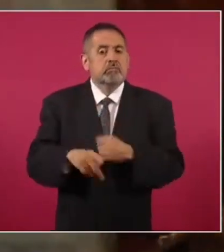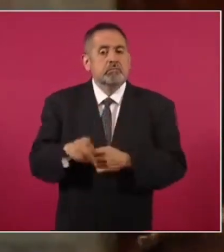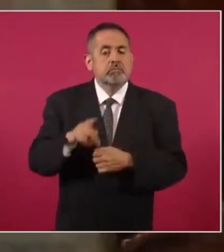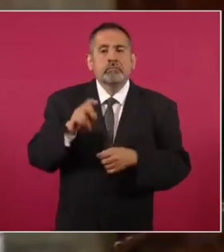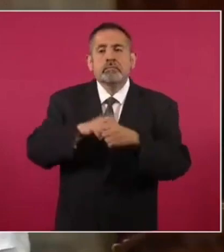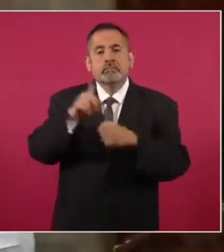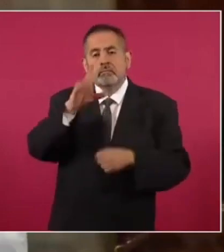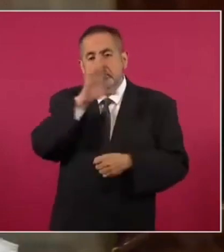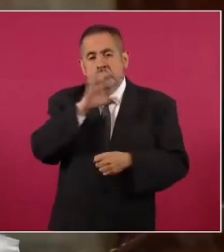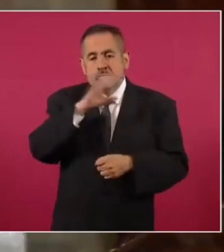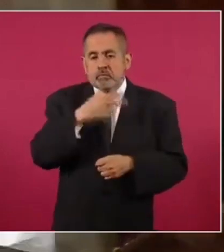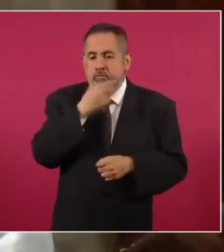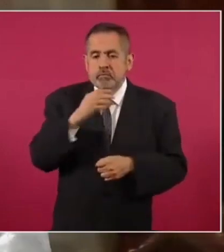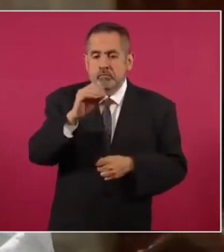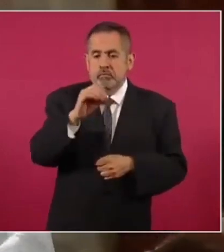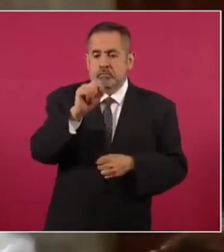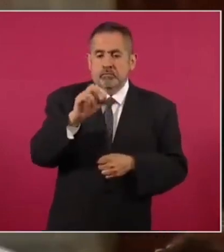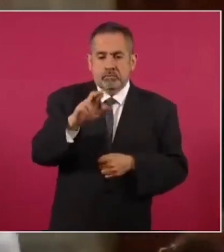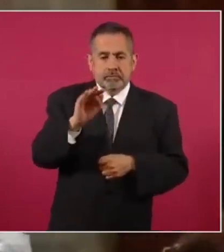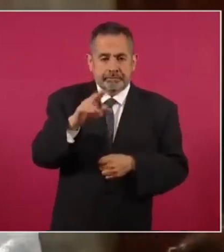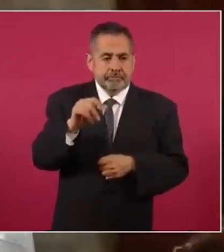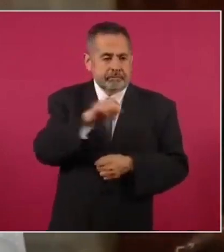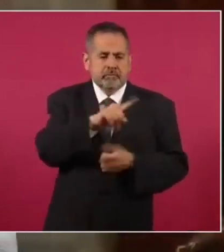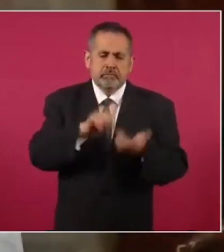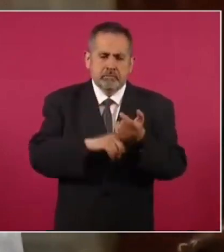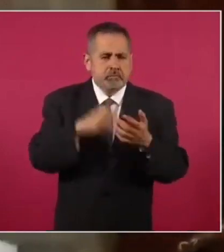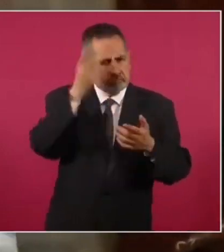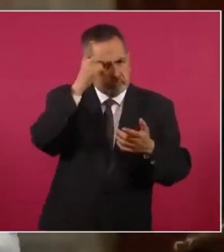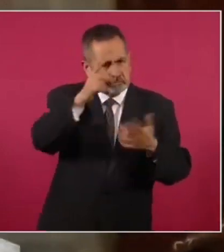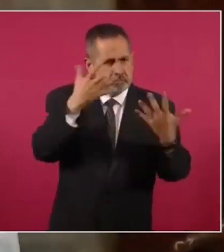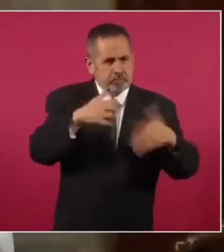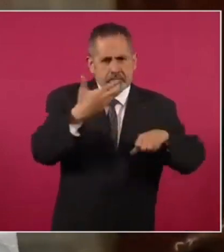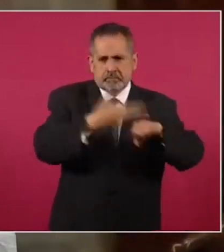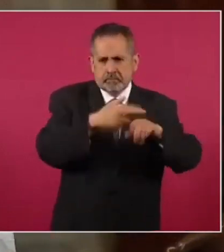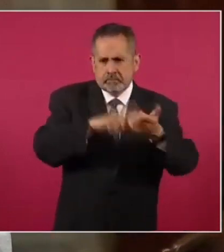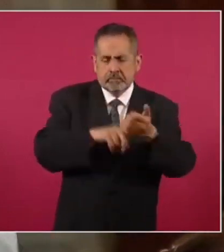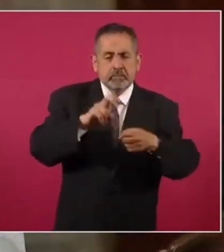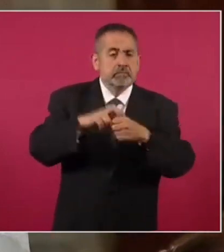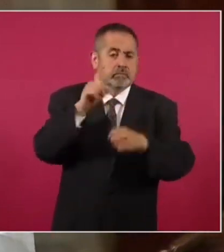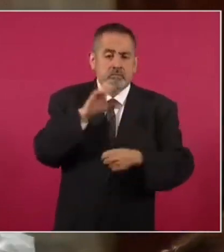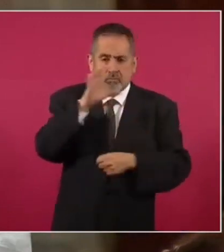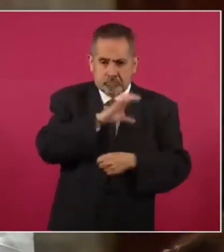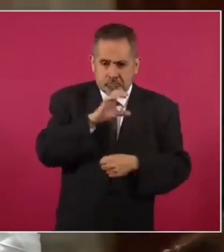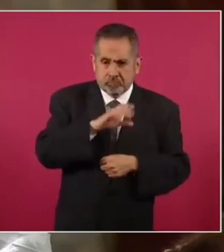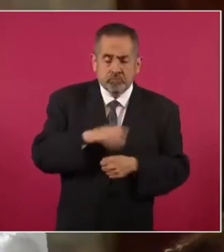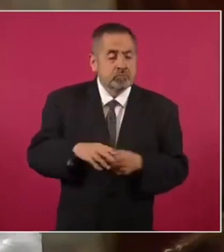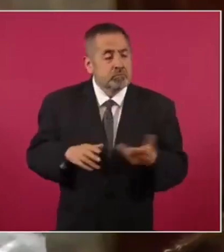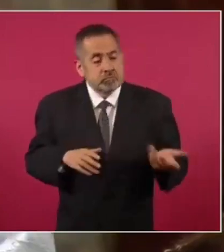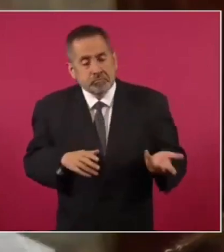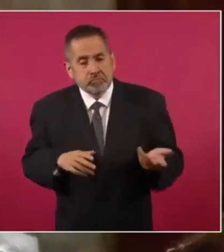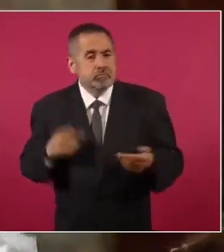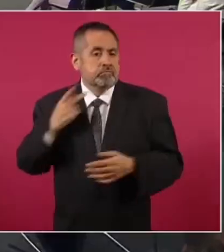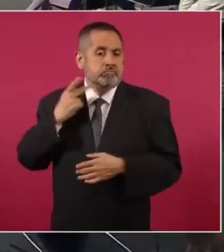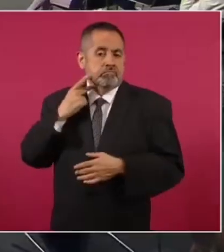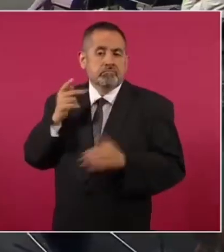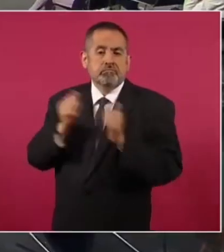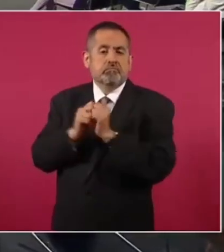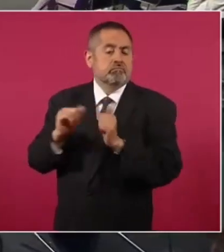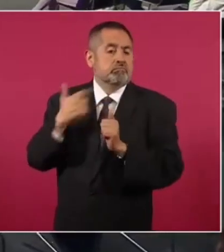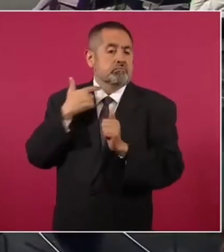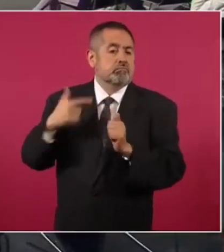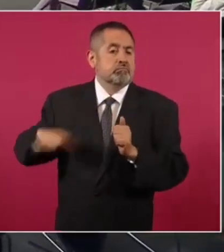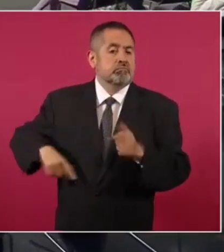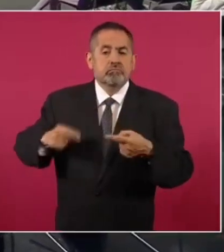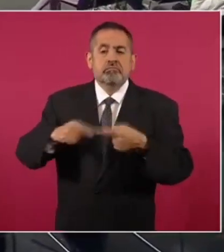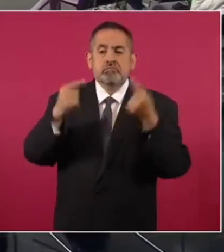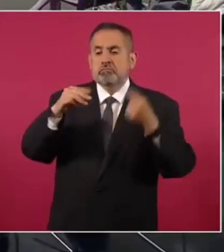Fernando González, igual un empresario que fue detenido ahí en Aguascalientes y que también por una cuestión política con el exgobernador